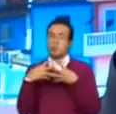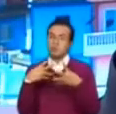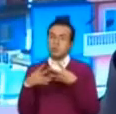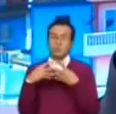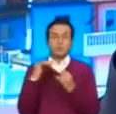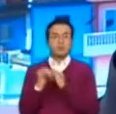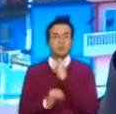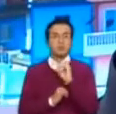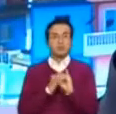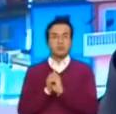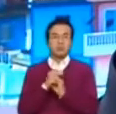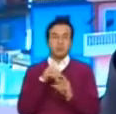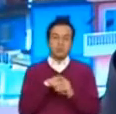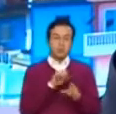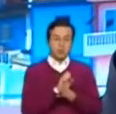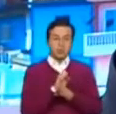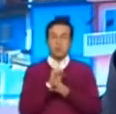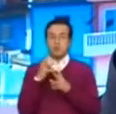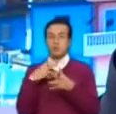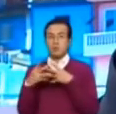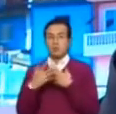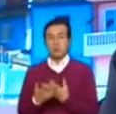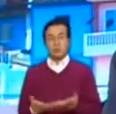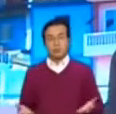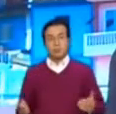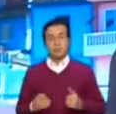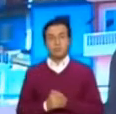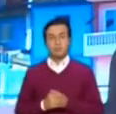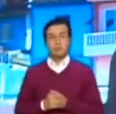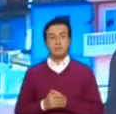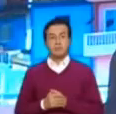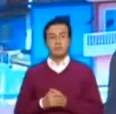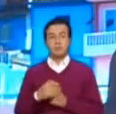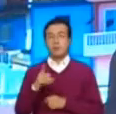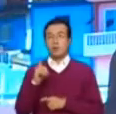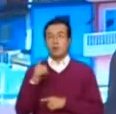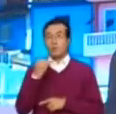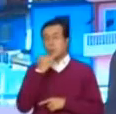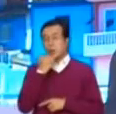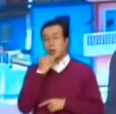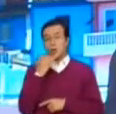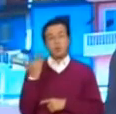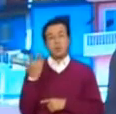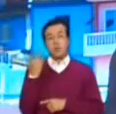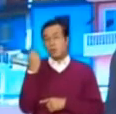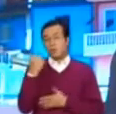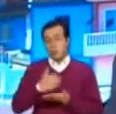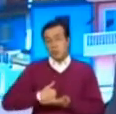transparencia internacional y locales alrededor de este tipo de mecanismos finalmente fraudulentos en relación a la ciudadanía.